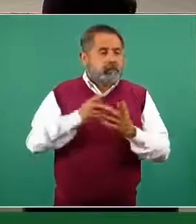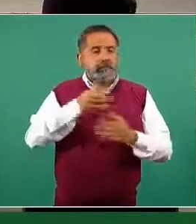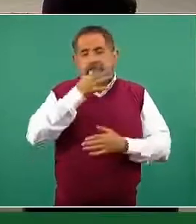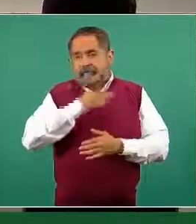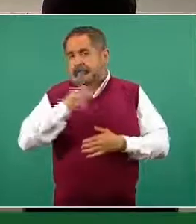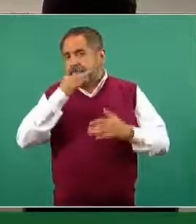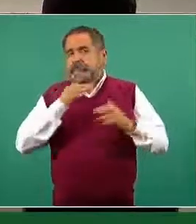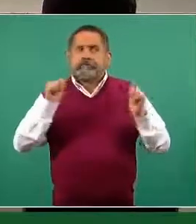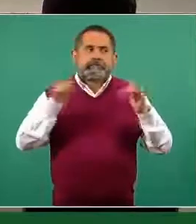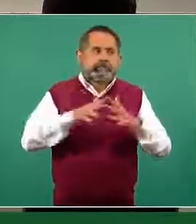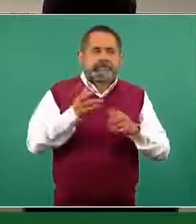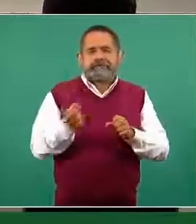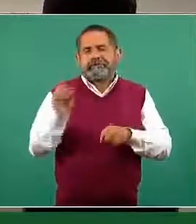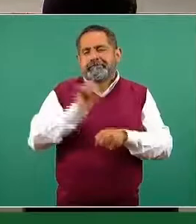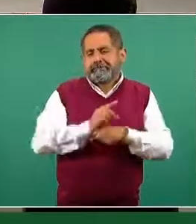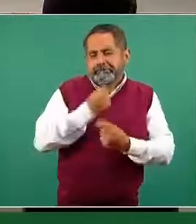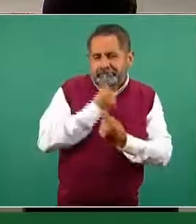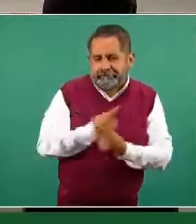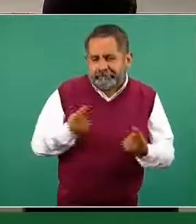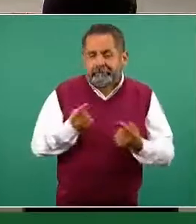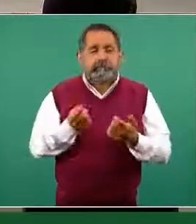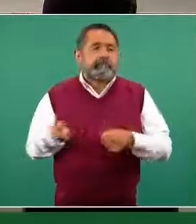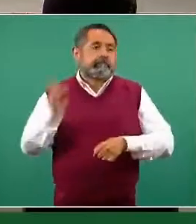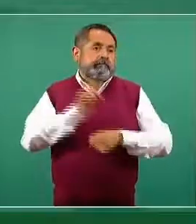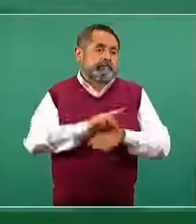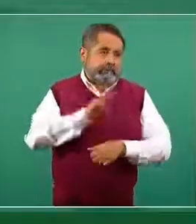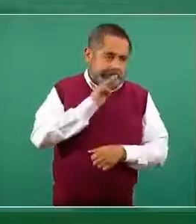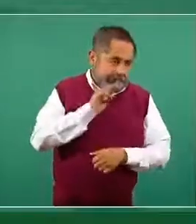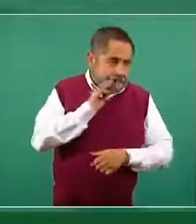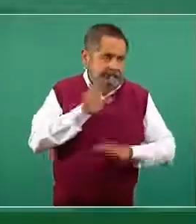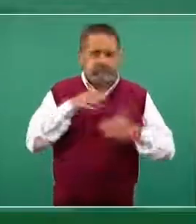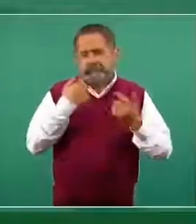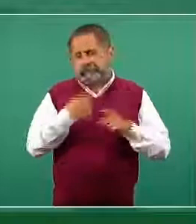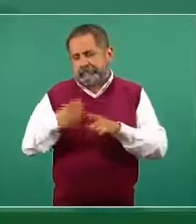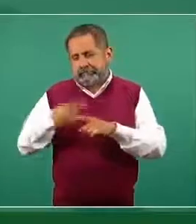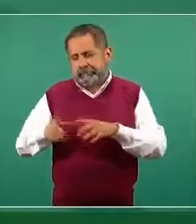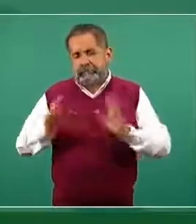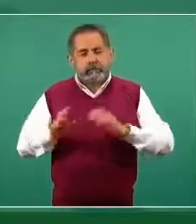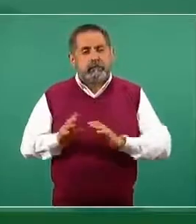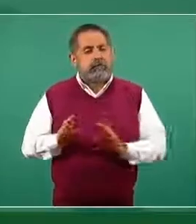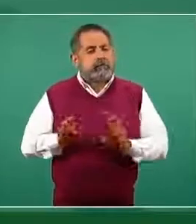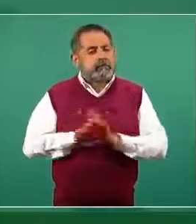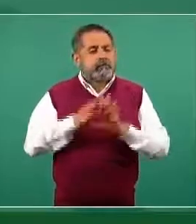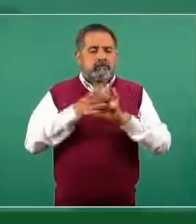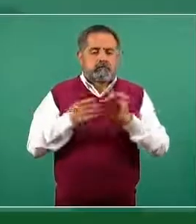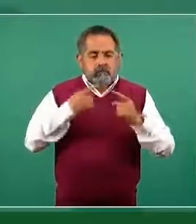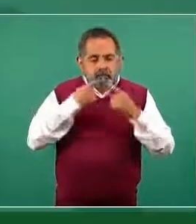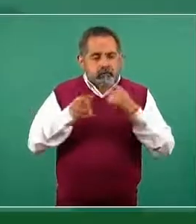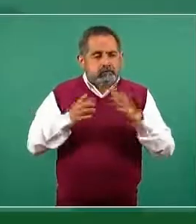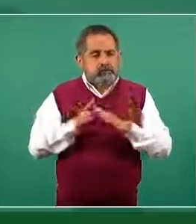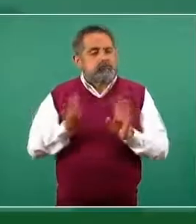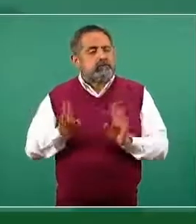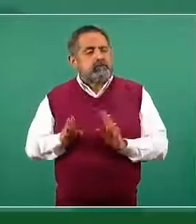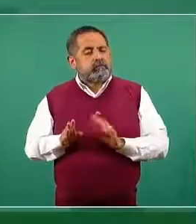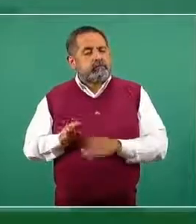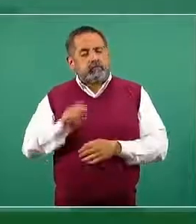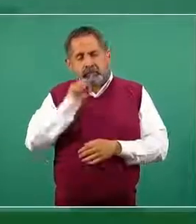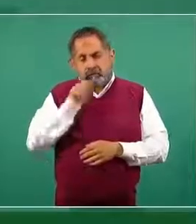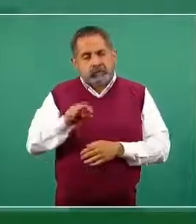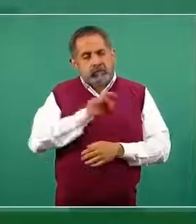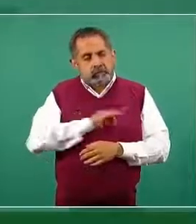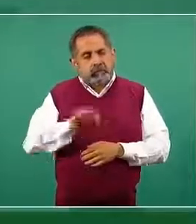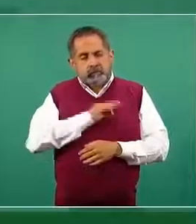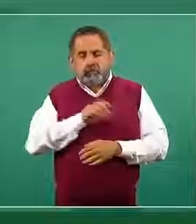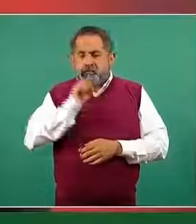festejos de Día del Niño, del Día de las Madres, etcétera, por lo que no se descarta que esto también